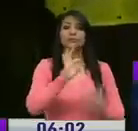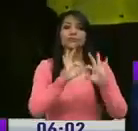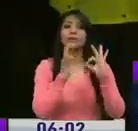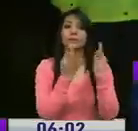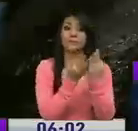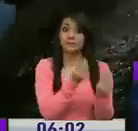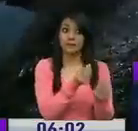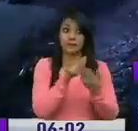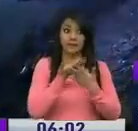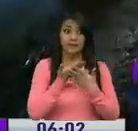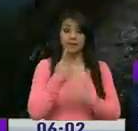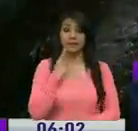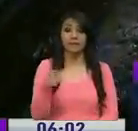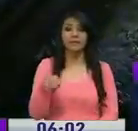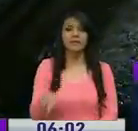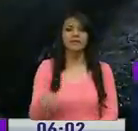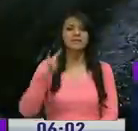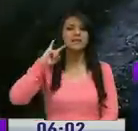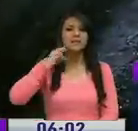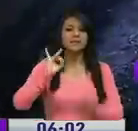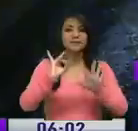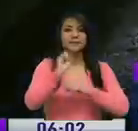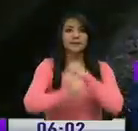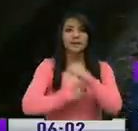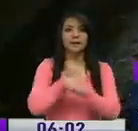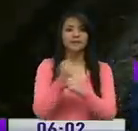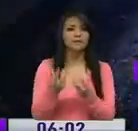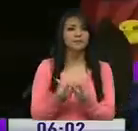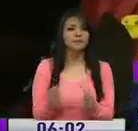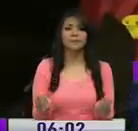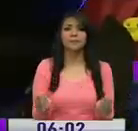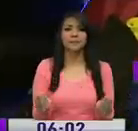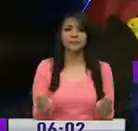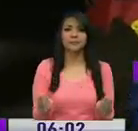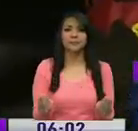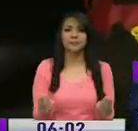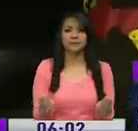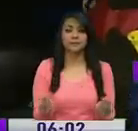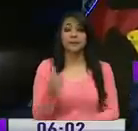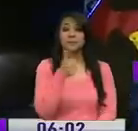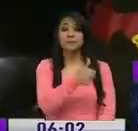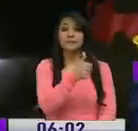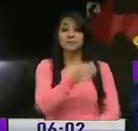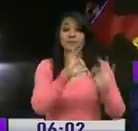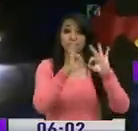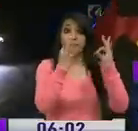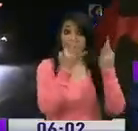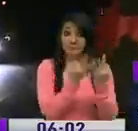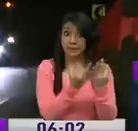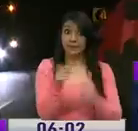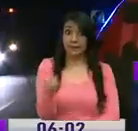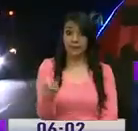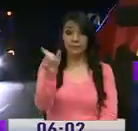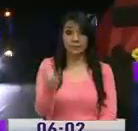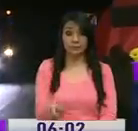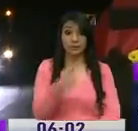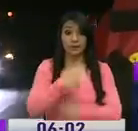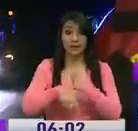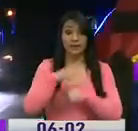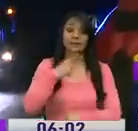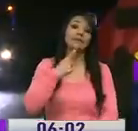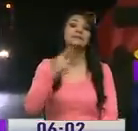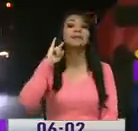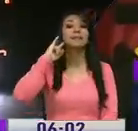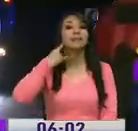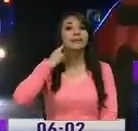víctimas una menor de 7 años estaría desaparecida sí por datos de un familiar de una de las personas heridas que es una niña de